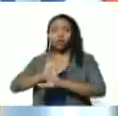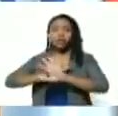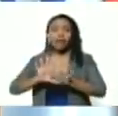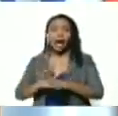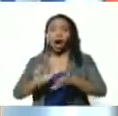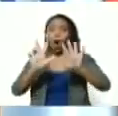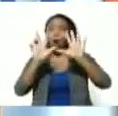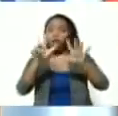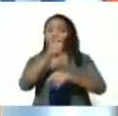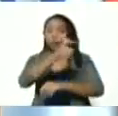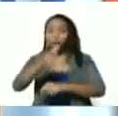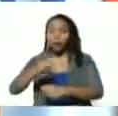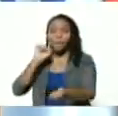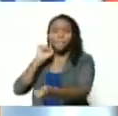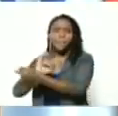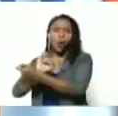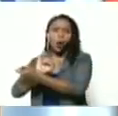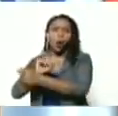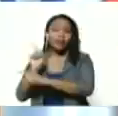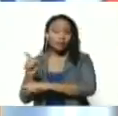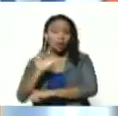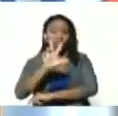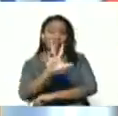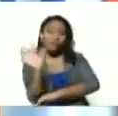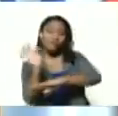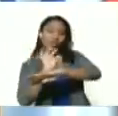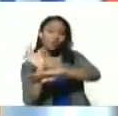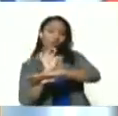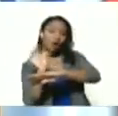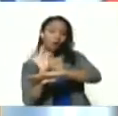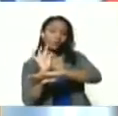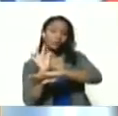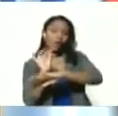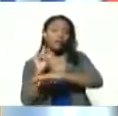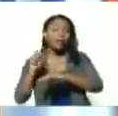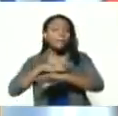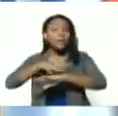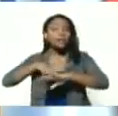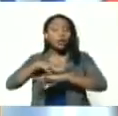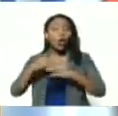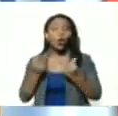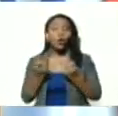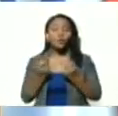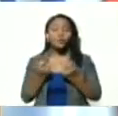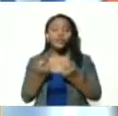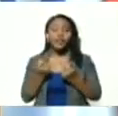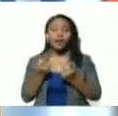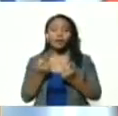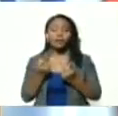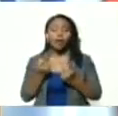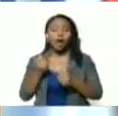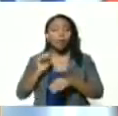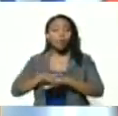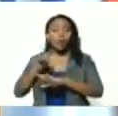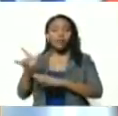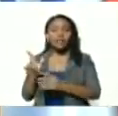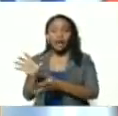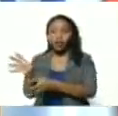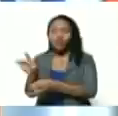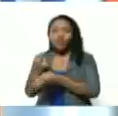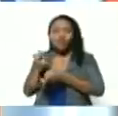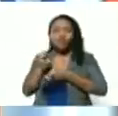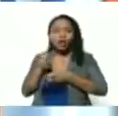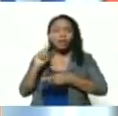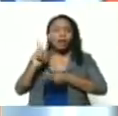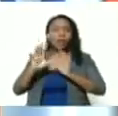8 personas, entre ellos 3 funcionarios del Ministerio de Economía y Finanzas, por la sustracción de altas sumas